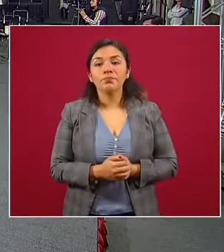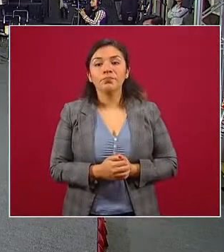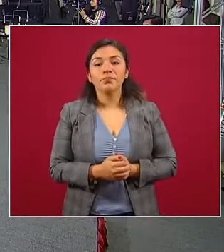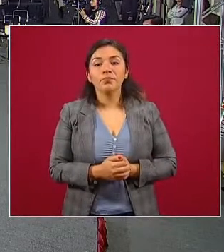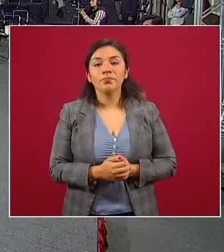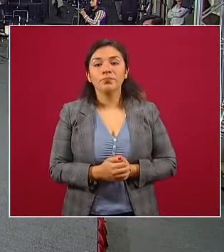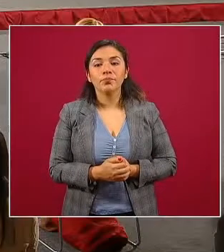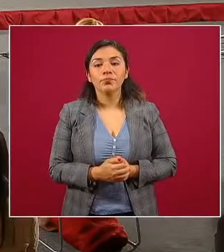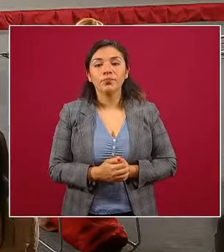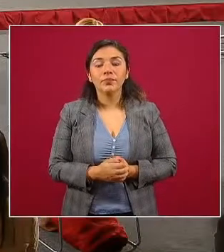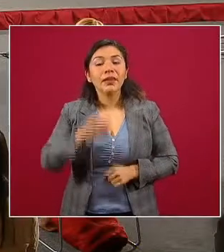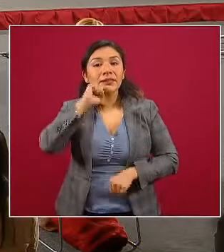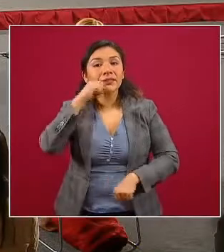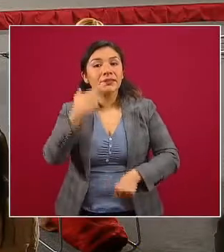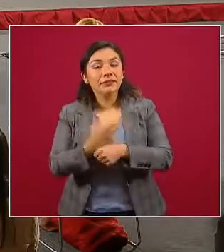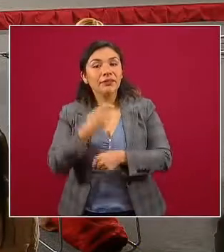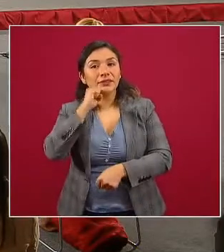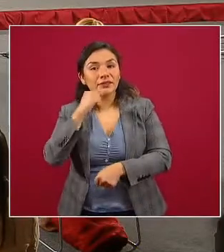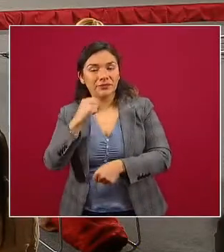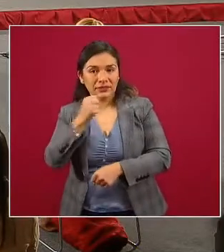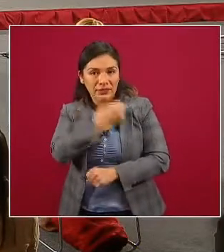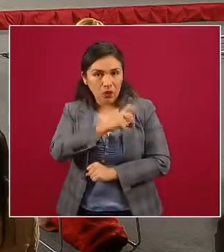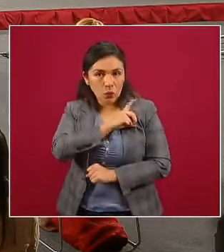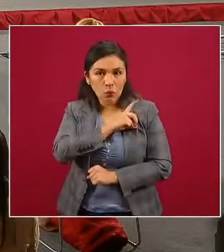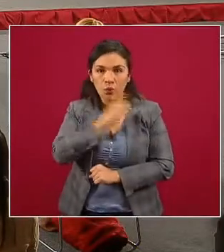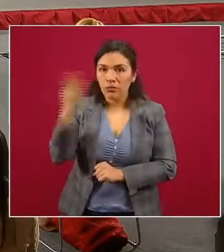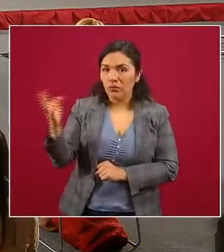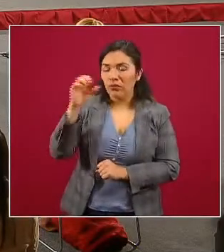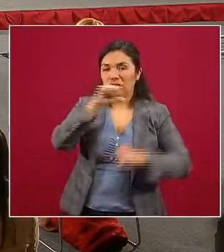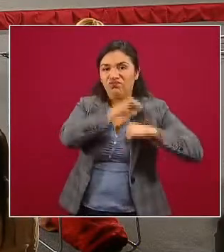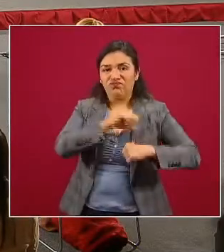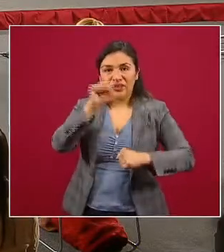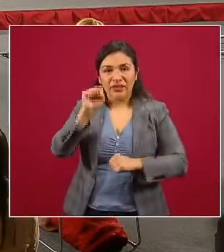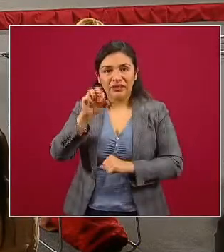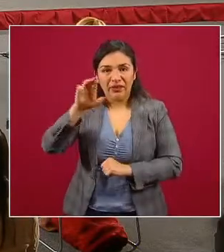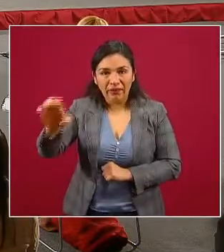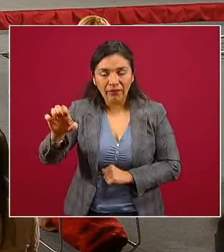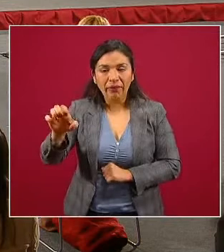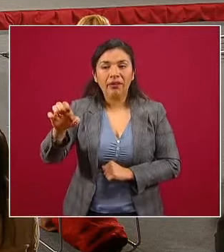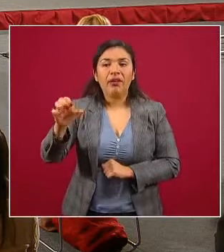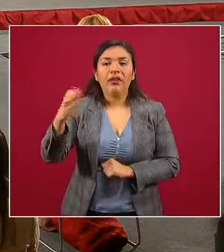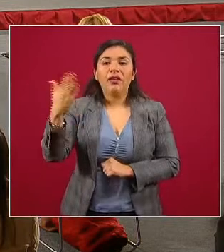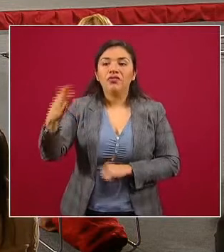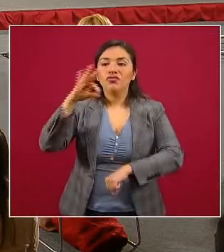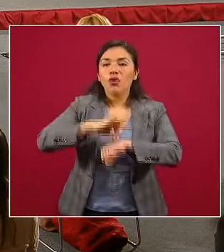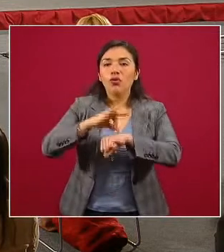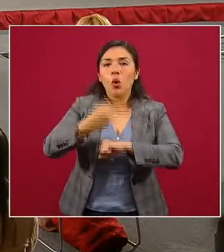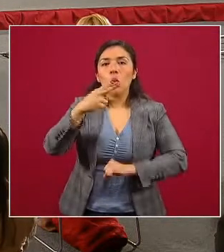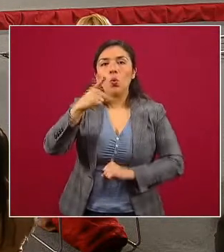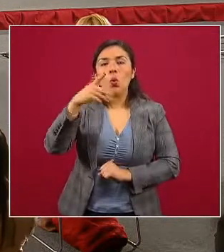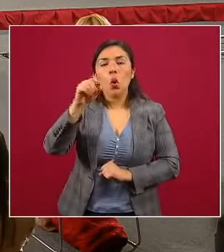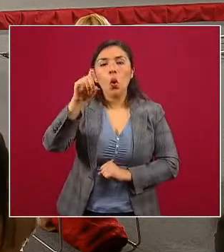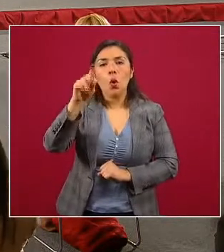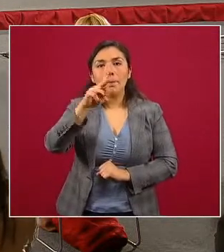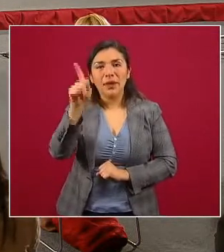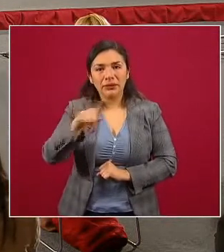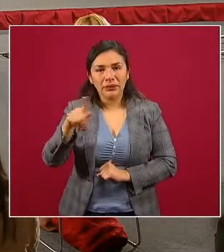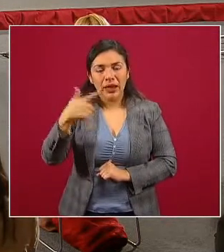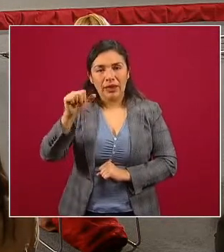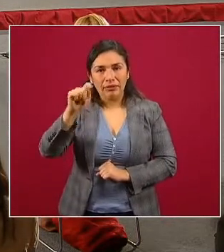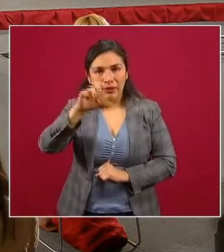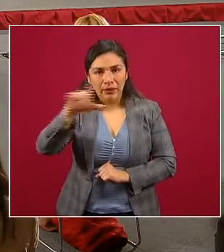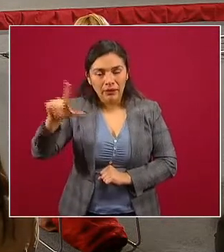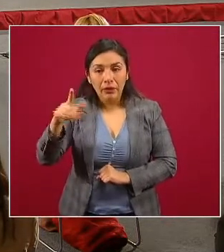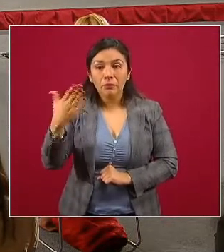Secretario de Salud, secretario de Relaciones Exteriores, querido Hugo López-Gatell, director general del CIDESI.